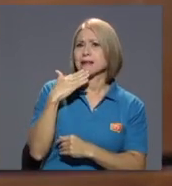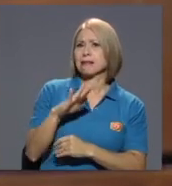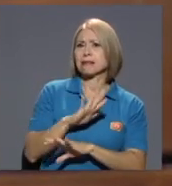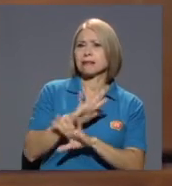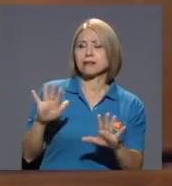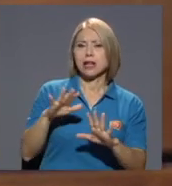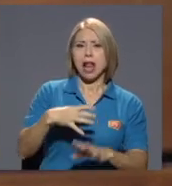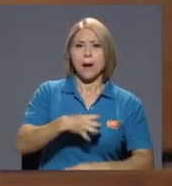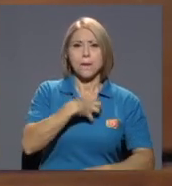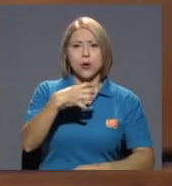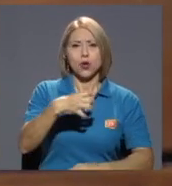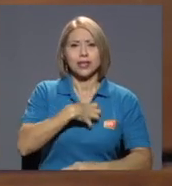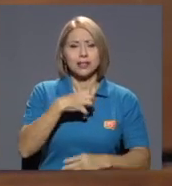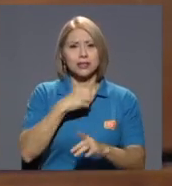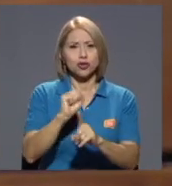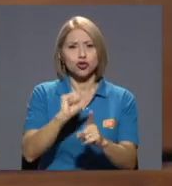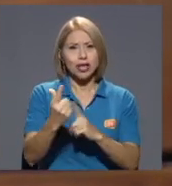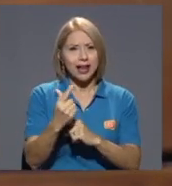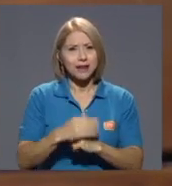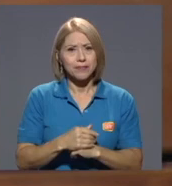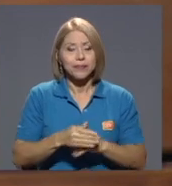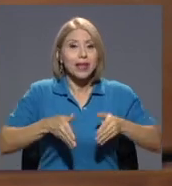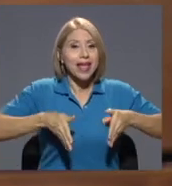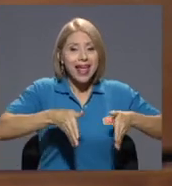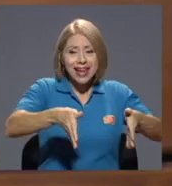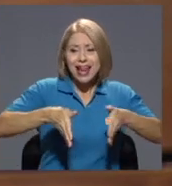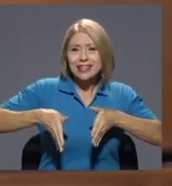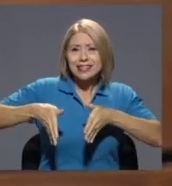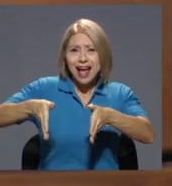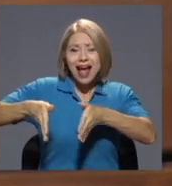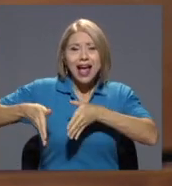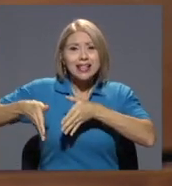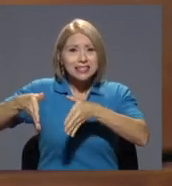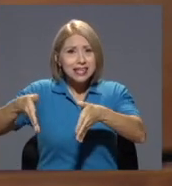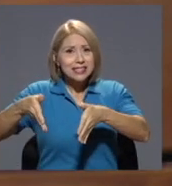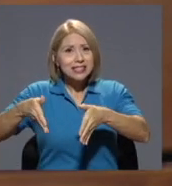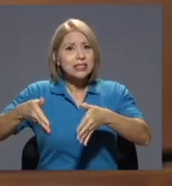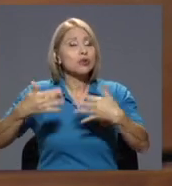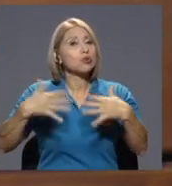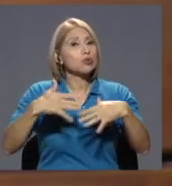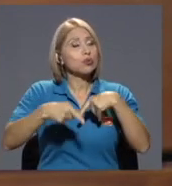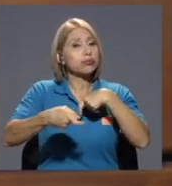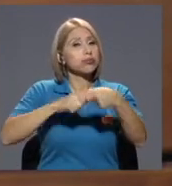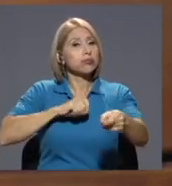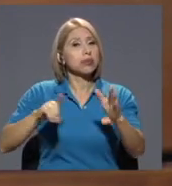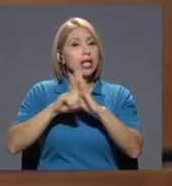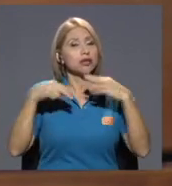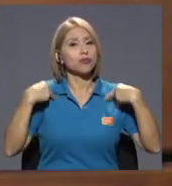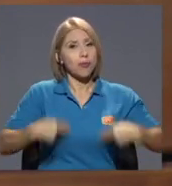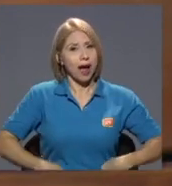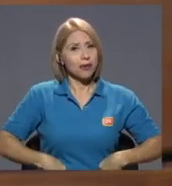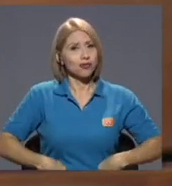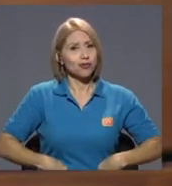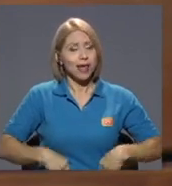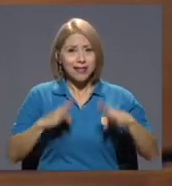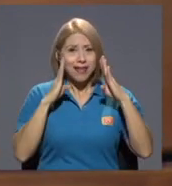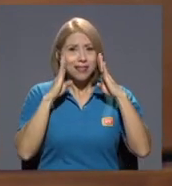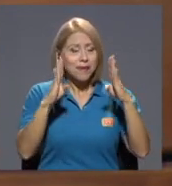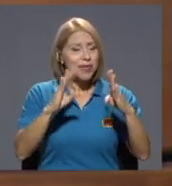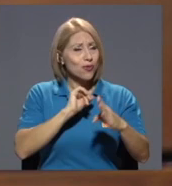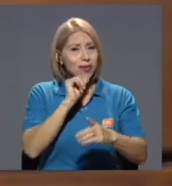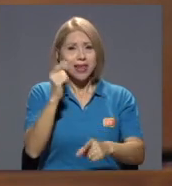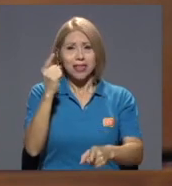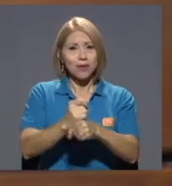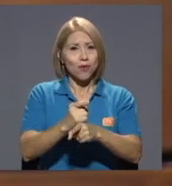dio en las calles todo un tratamiento inadecuado violatorio de los derechos humanos para nosotros porque lo que el pueblo